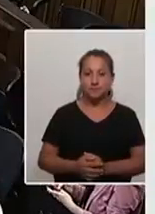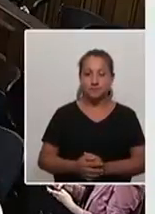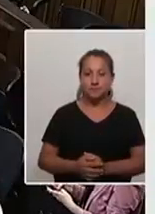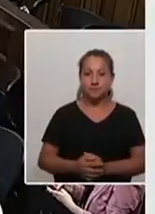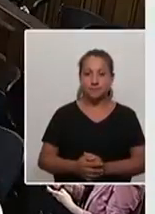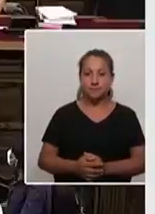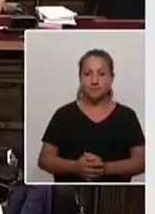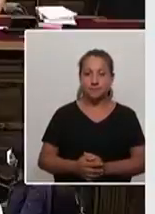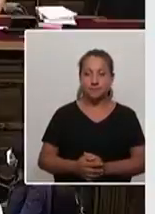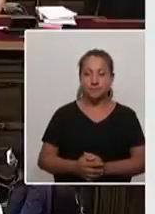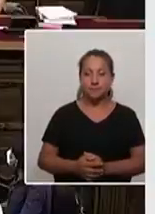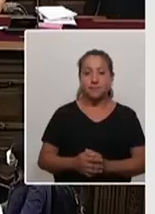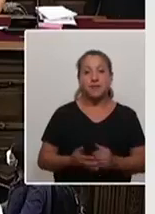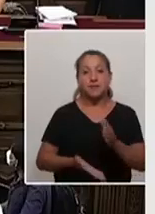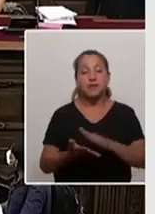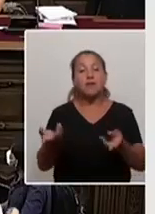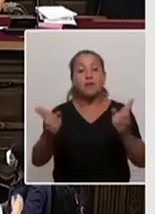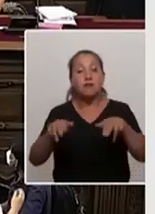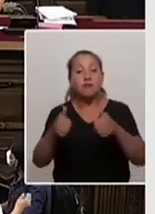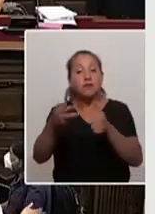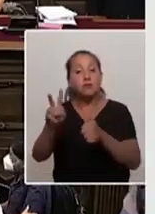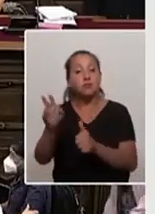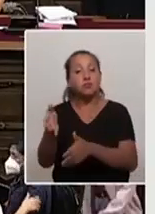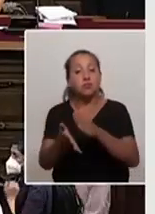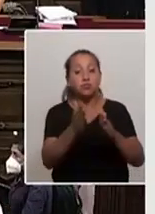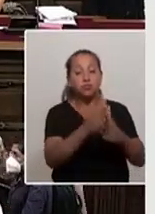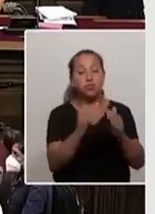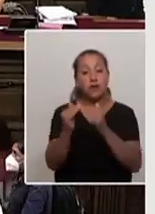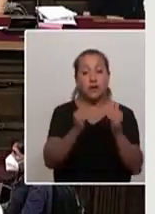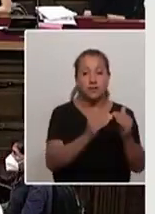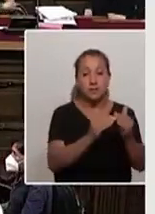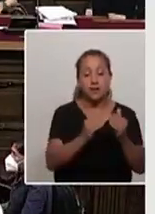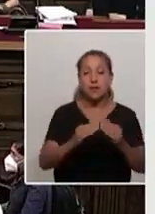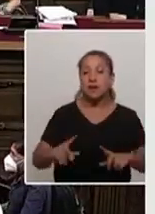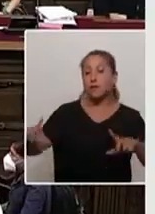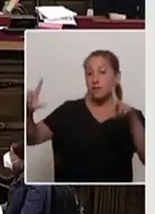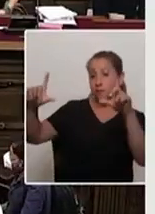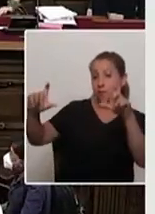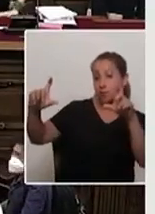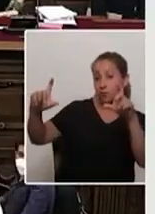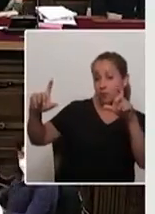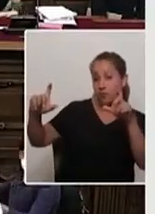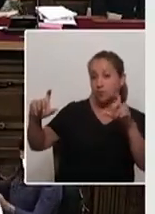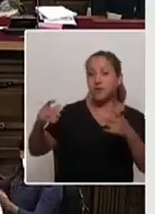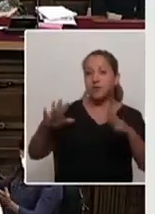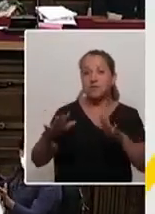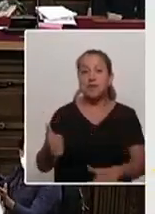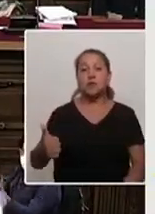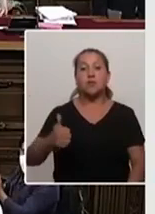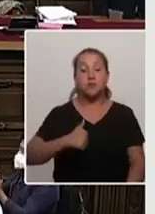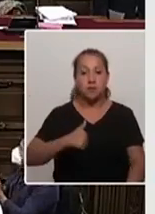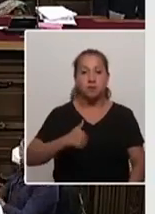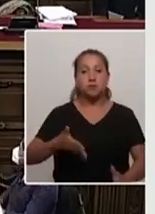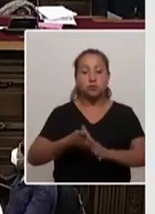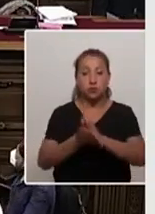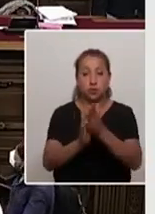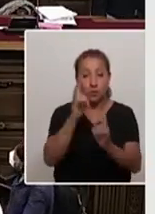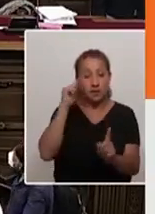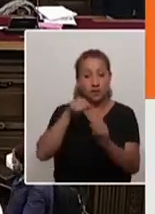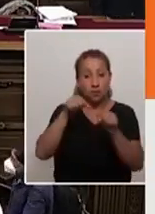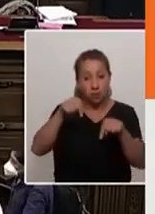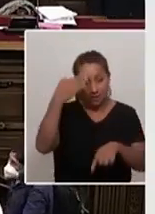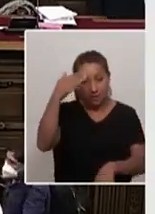El primero son las sesiones en el Pleno. El Pleno del Hemiciclo, la Sala Grande, donde estamos los 154 convencionales. Y allí vamos deliberando y